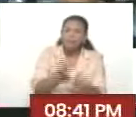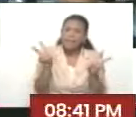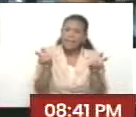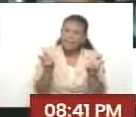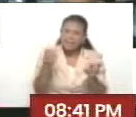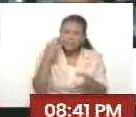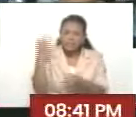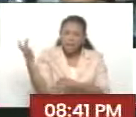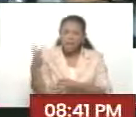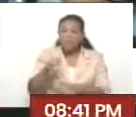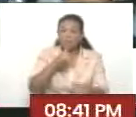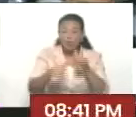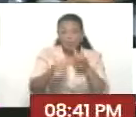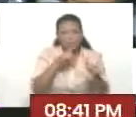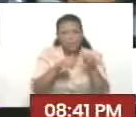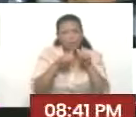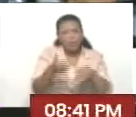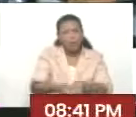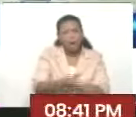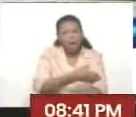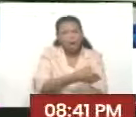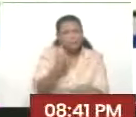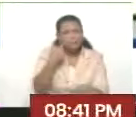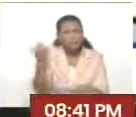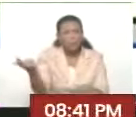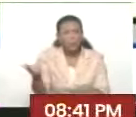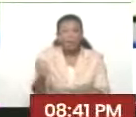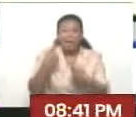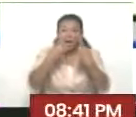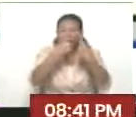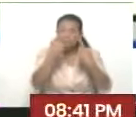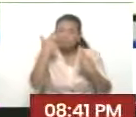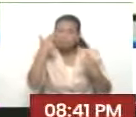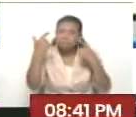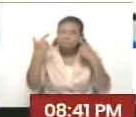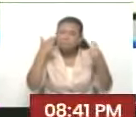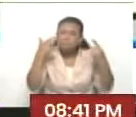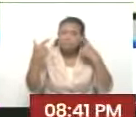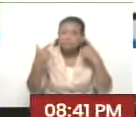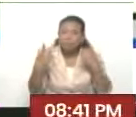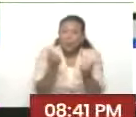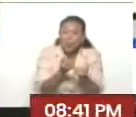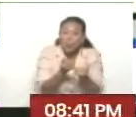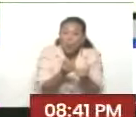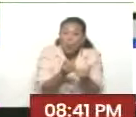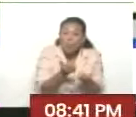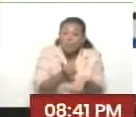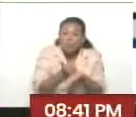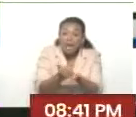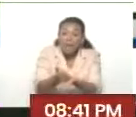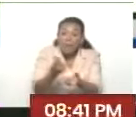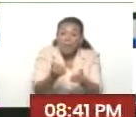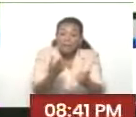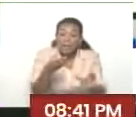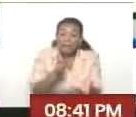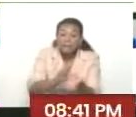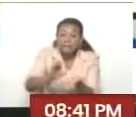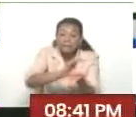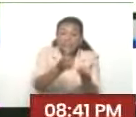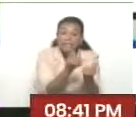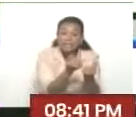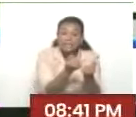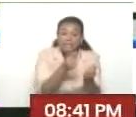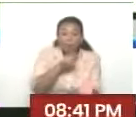presidente, leíamos una información anteriormente de esto, el cálculo político, ¿qué costo político tendrá esto? Antes de pasar a la última nota, que es un tema más de